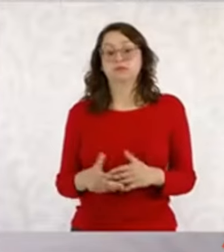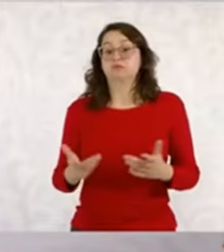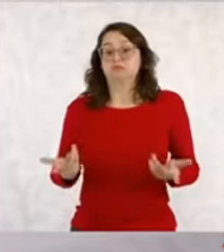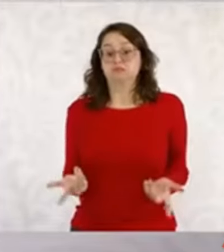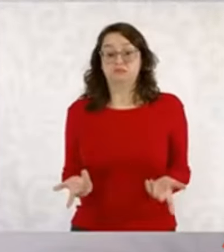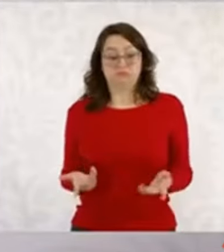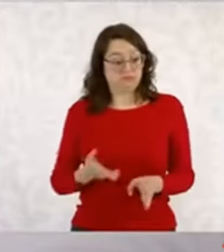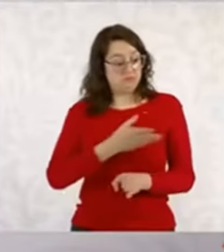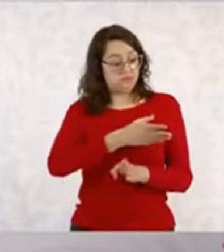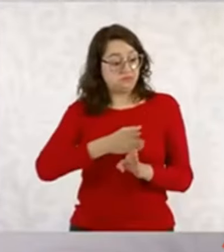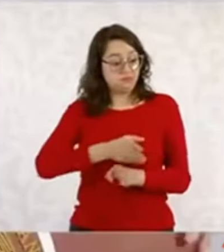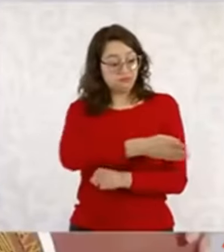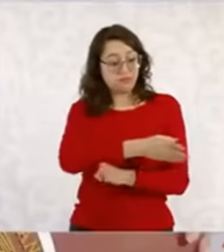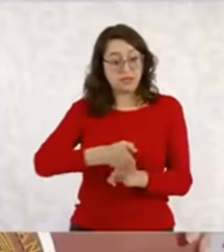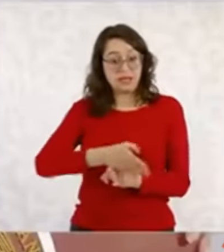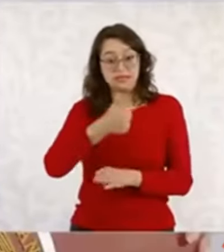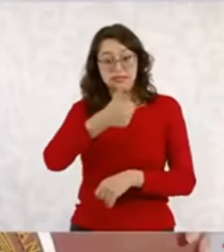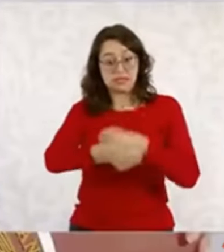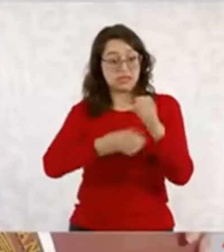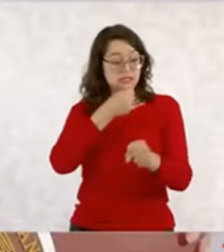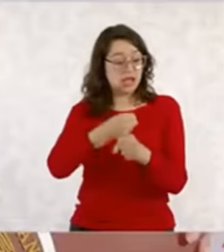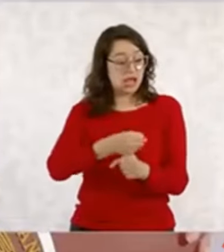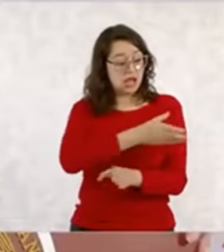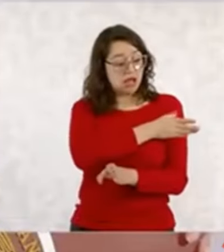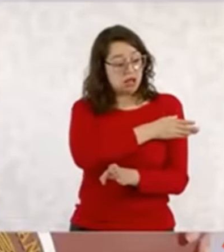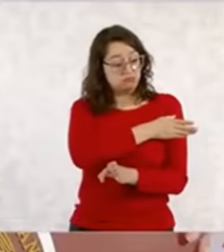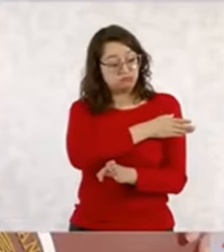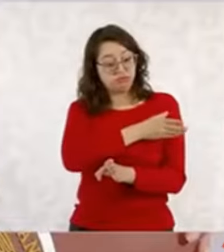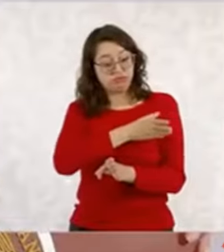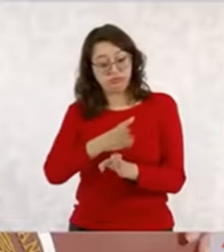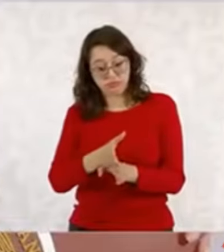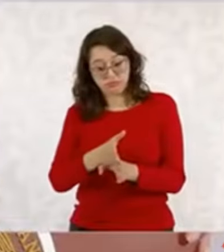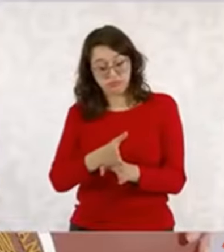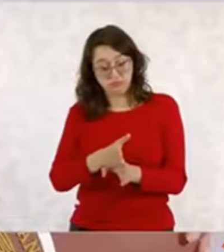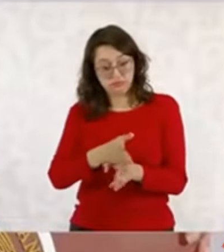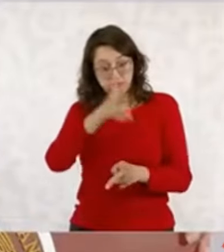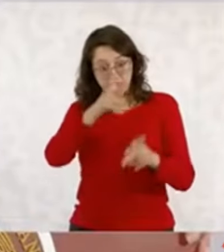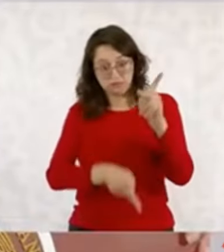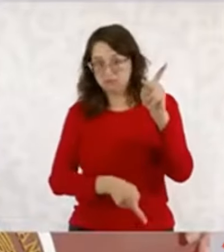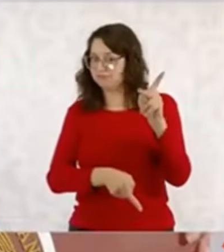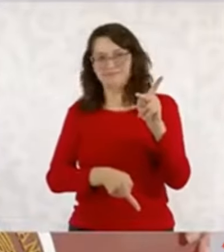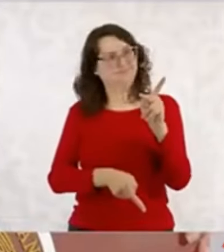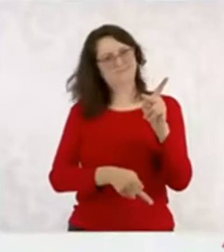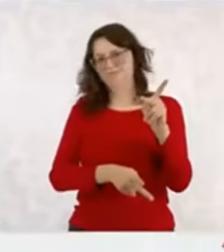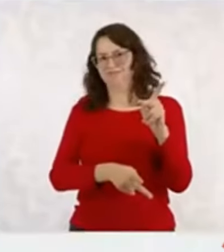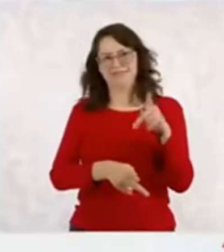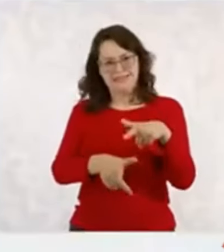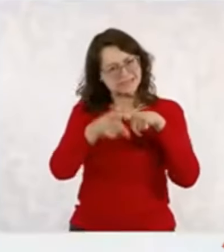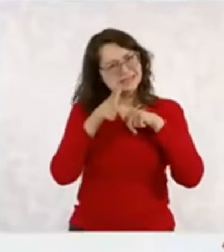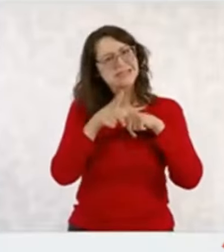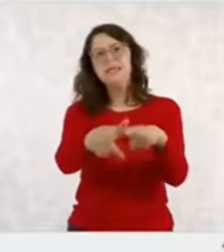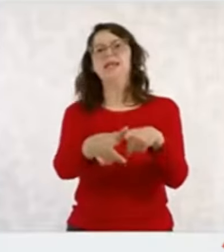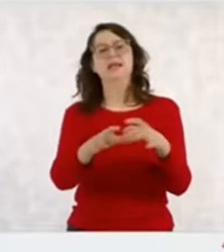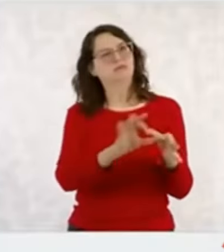Entonces, somos parte de un movimiento que llegó en 2018, porque el pueblo de México lo decidió así.